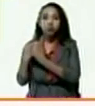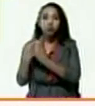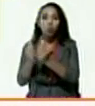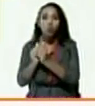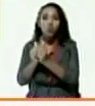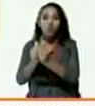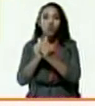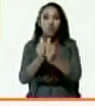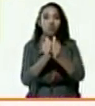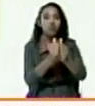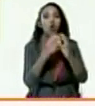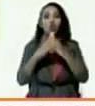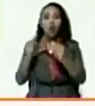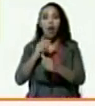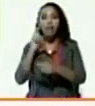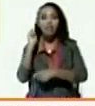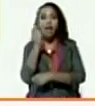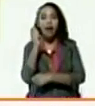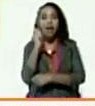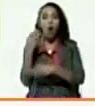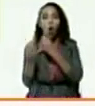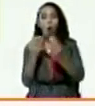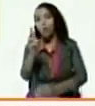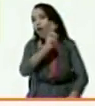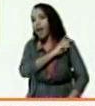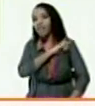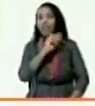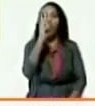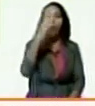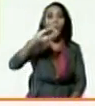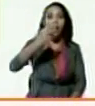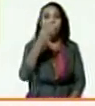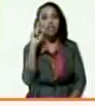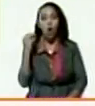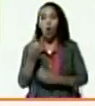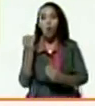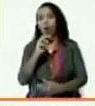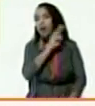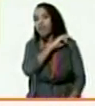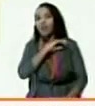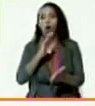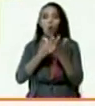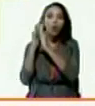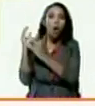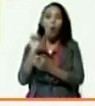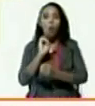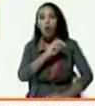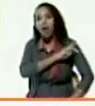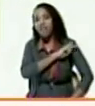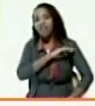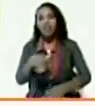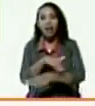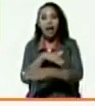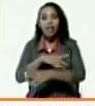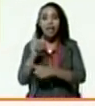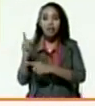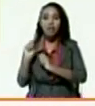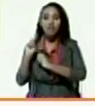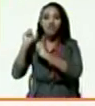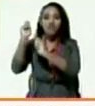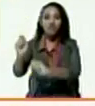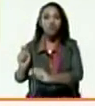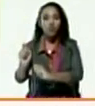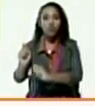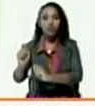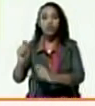para todas las tareas como jefe de VC o como jefe de comunidad o como jefe de calle que le sea impartida de